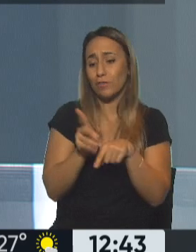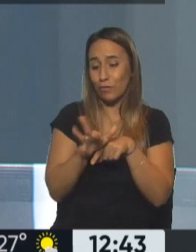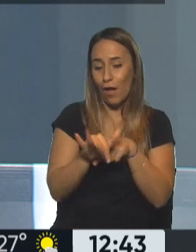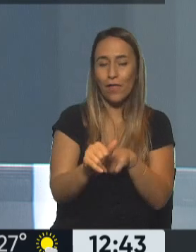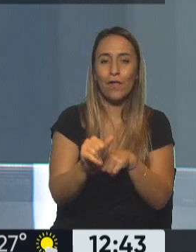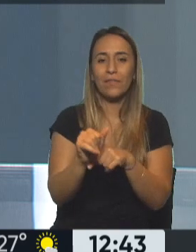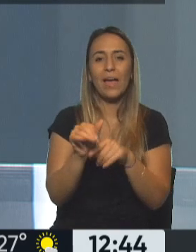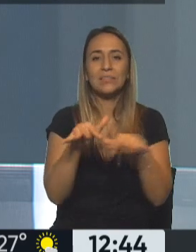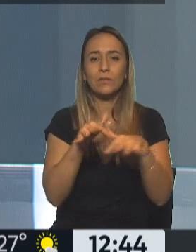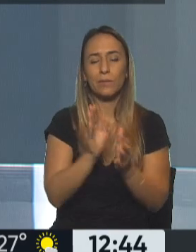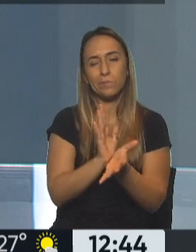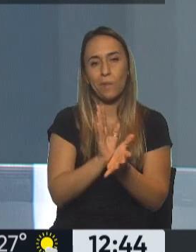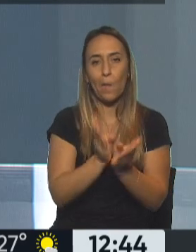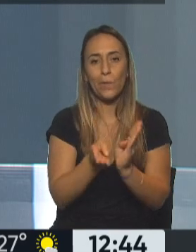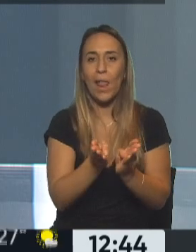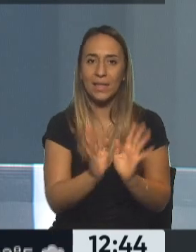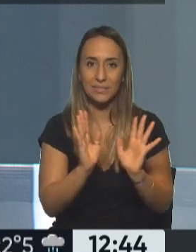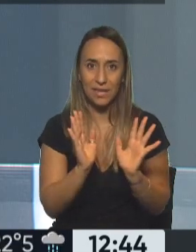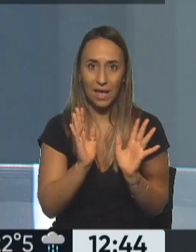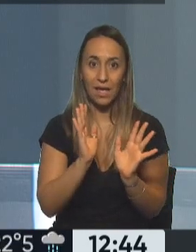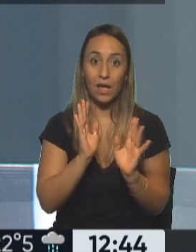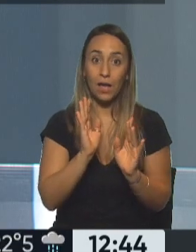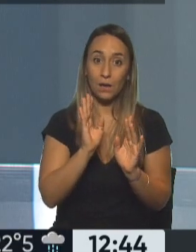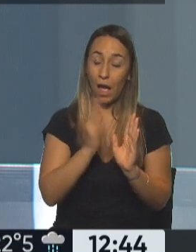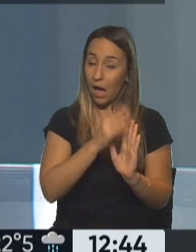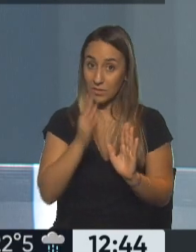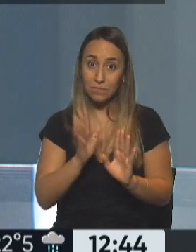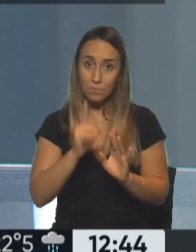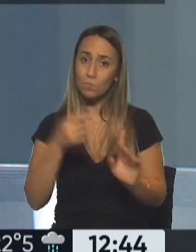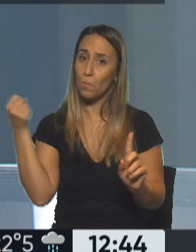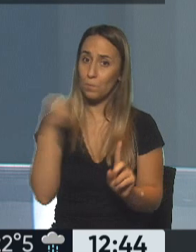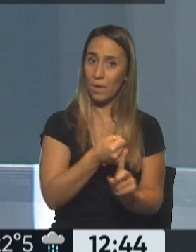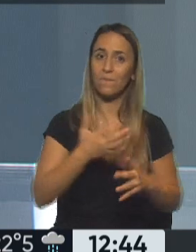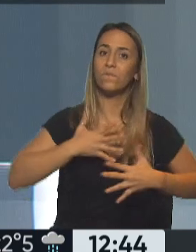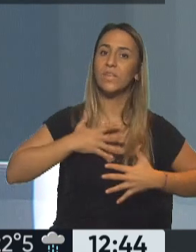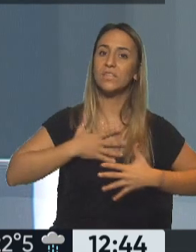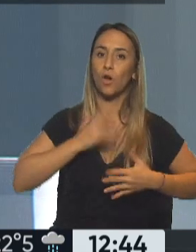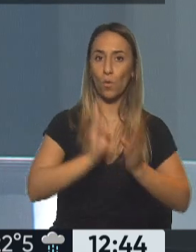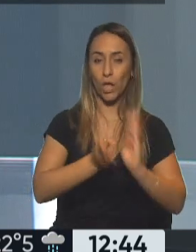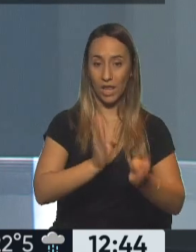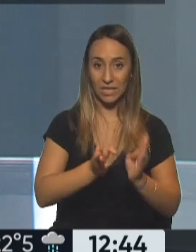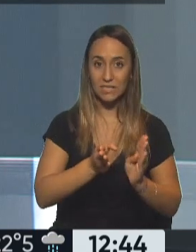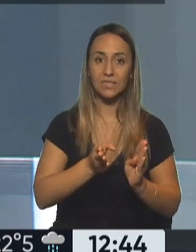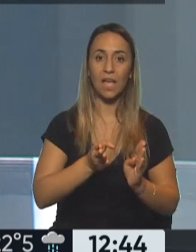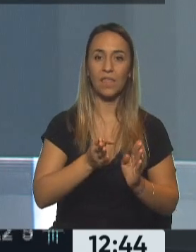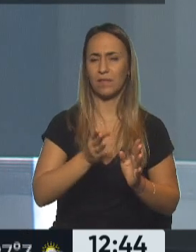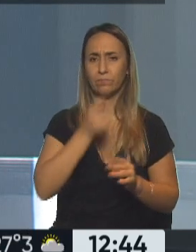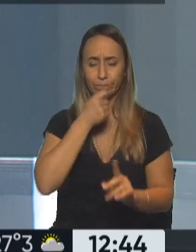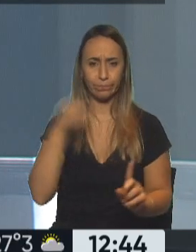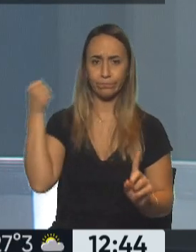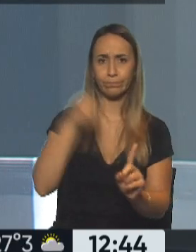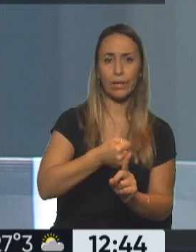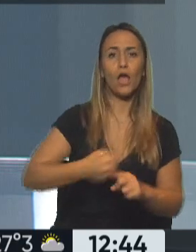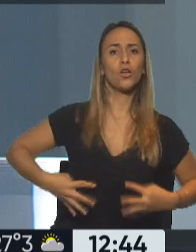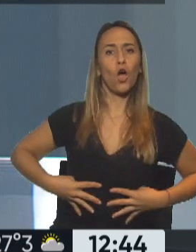cotidianas, pasando por el maltrato físico de romperle 2 costillas a una nena o